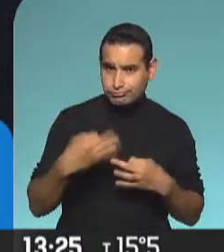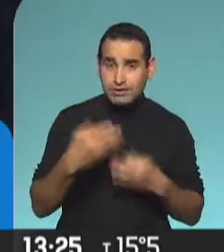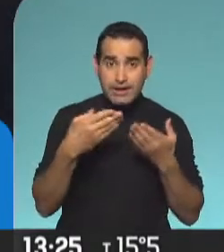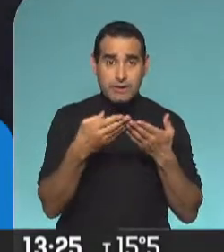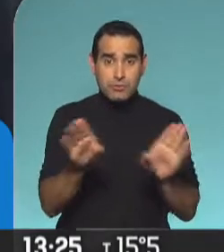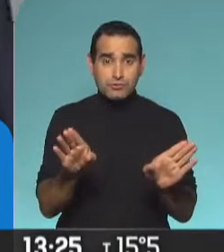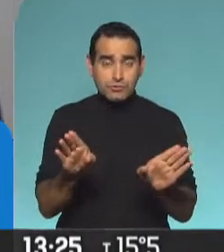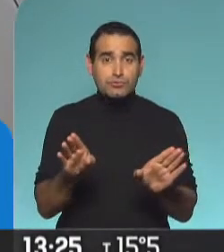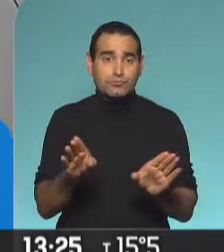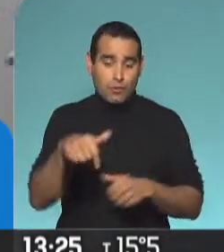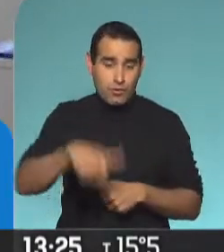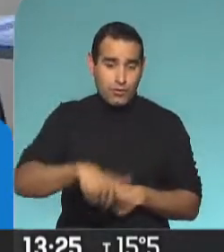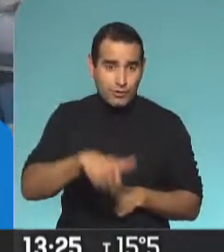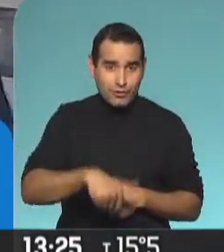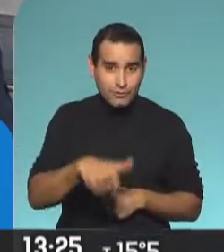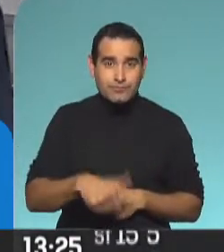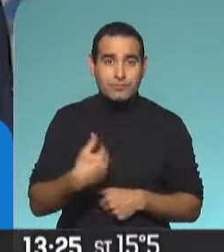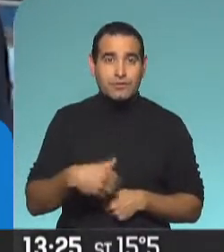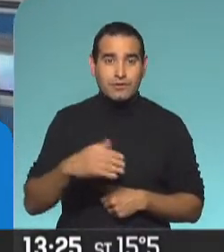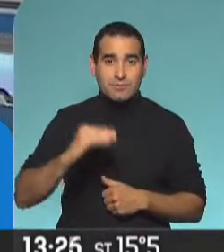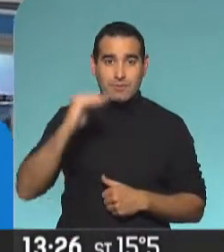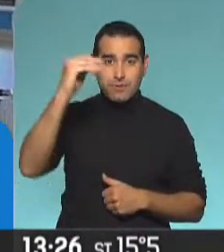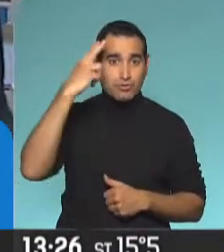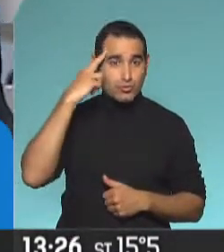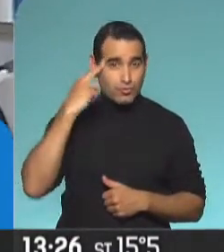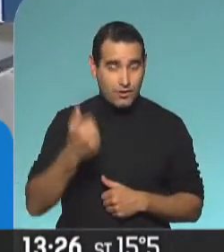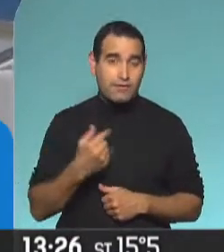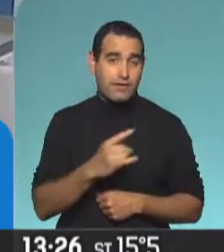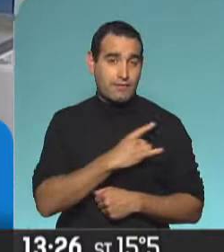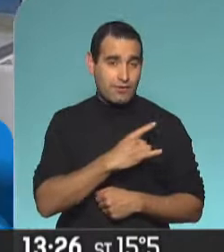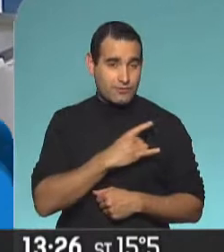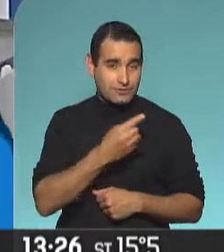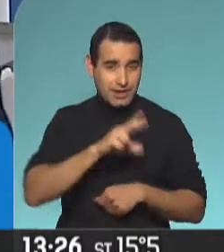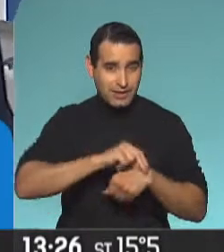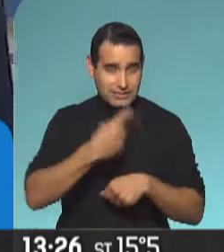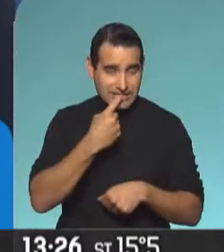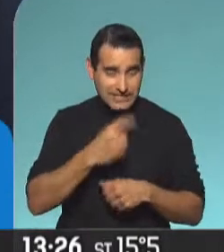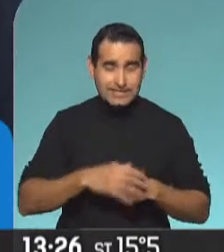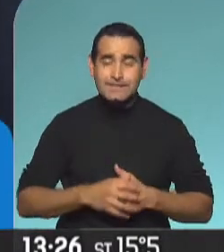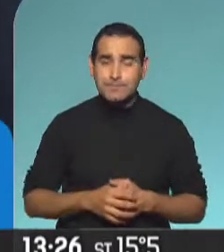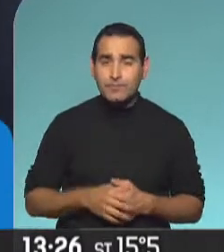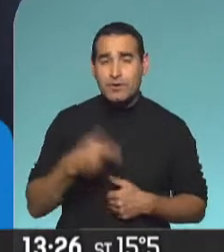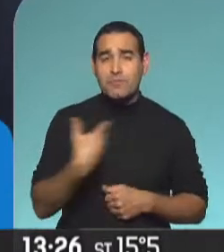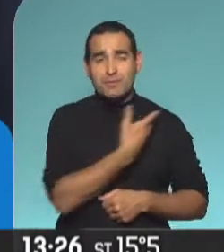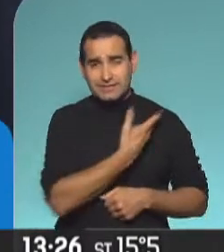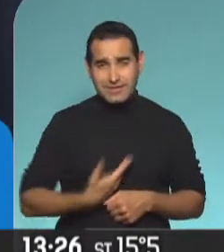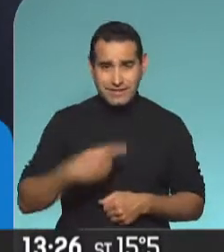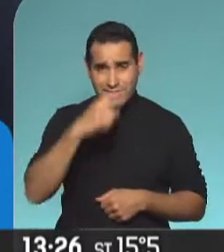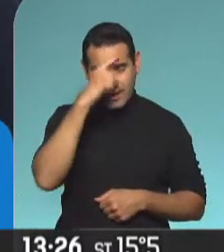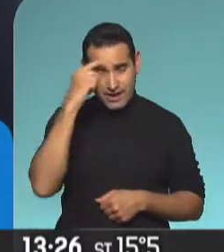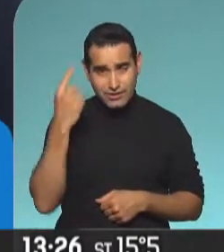está realizando hoy aquí en el noveno piso de la Facultad de Odontología, como ustedes marcaban. Estuvo el presidente de la